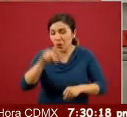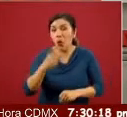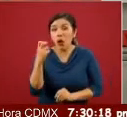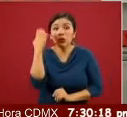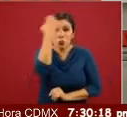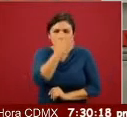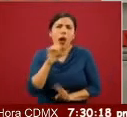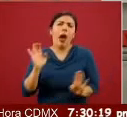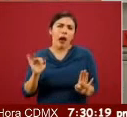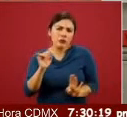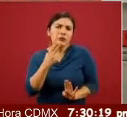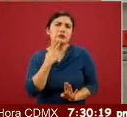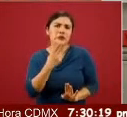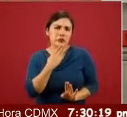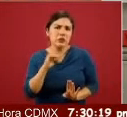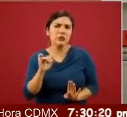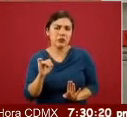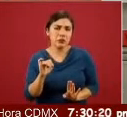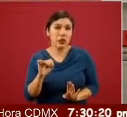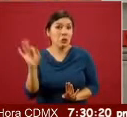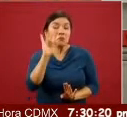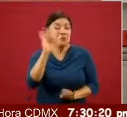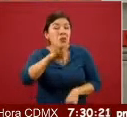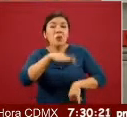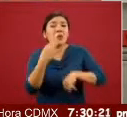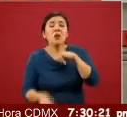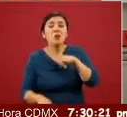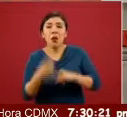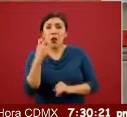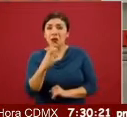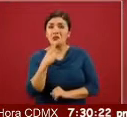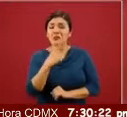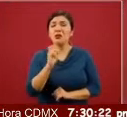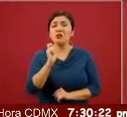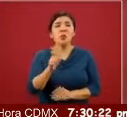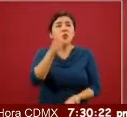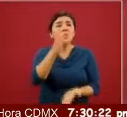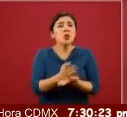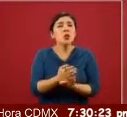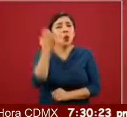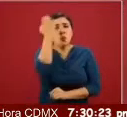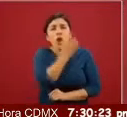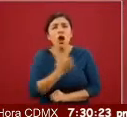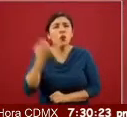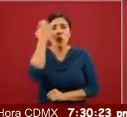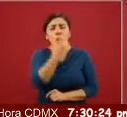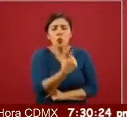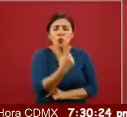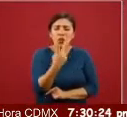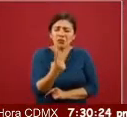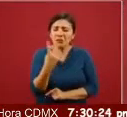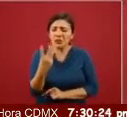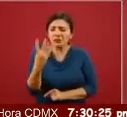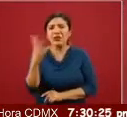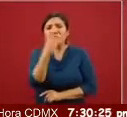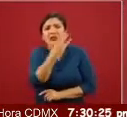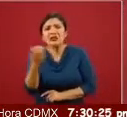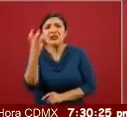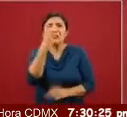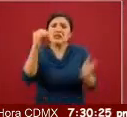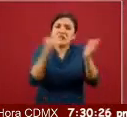sentido. Si al final esto resulta en hacer 1, 2, 3,